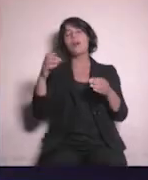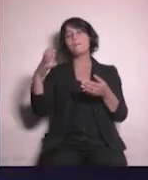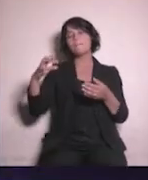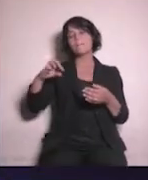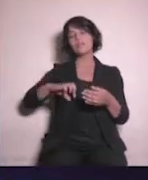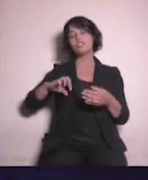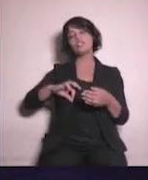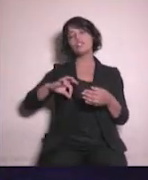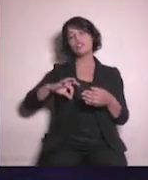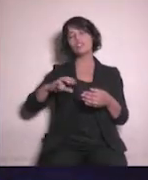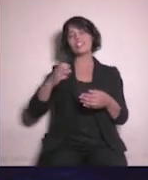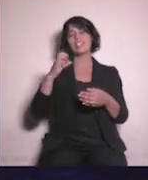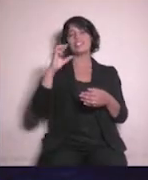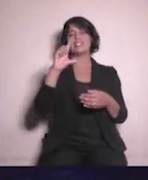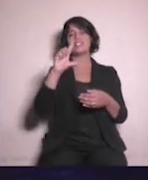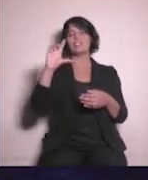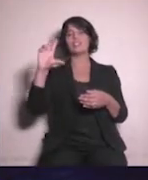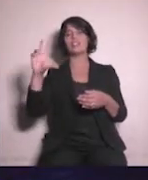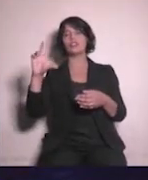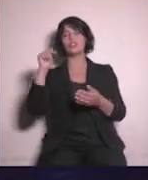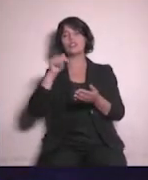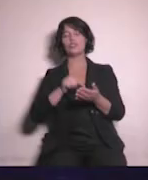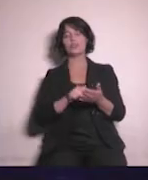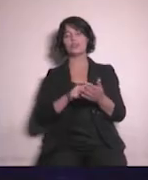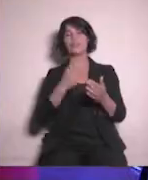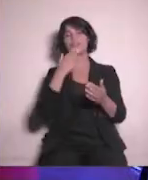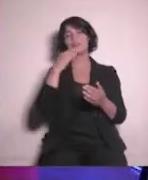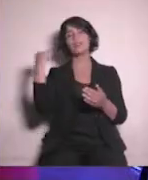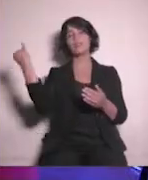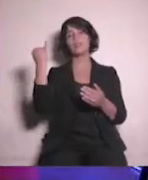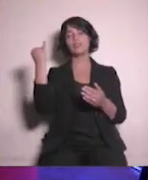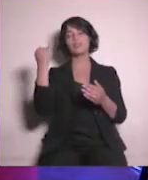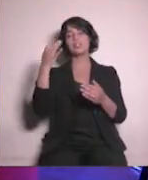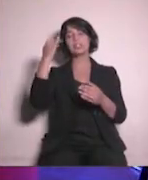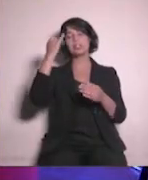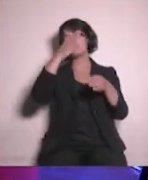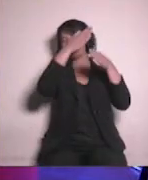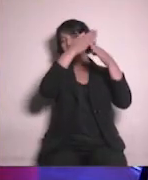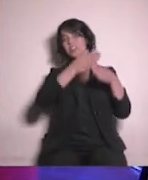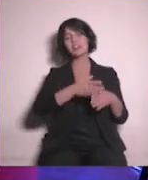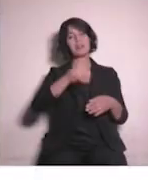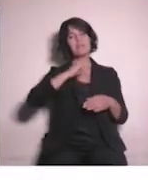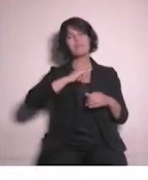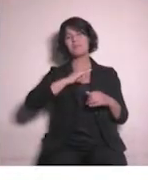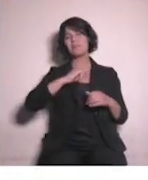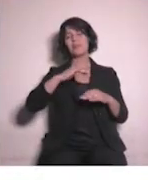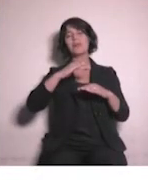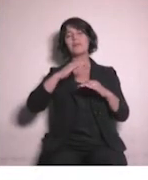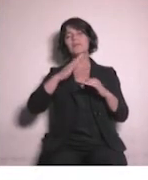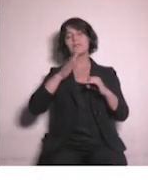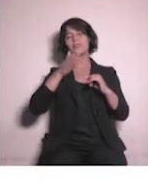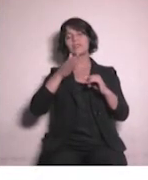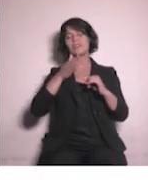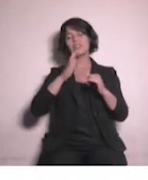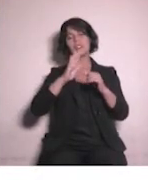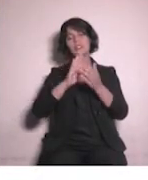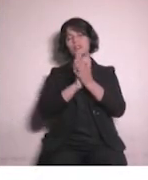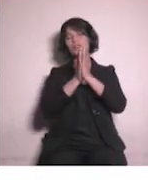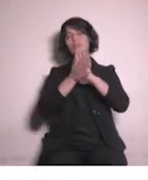mil. Y están los independientes de siempre. Toda la vida fueron independientes, nunca